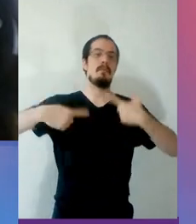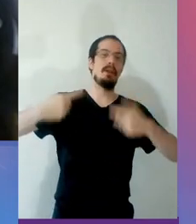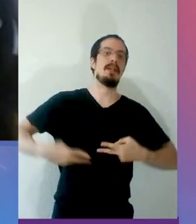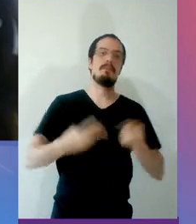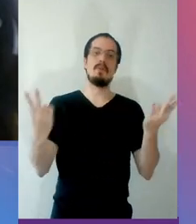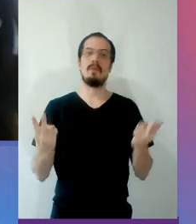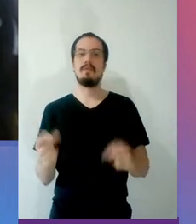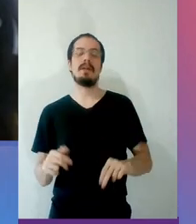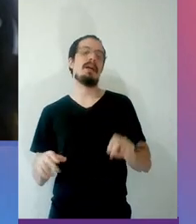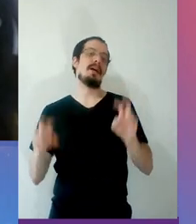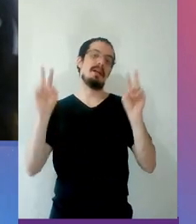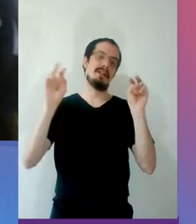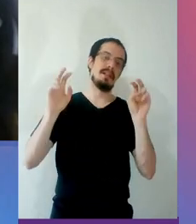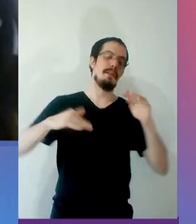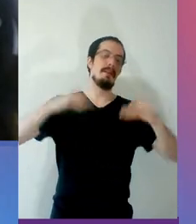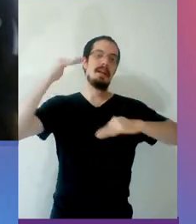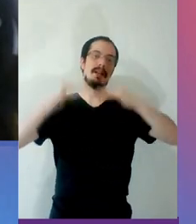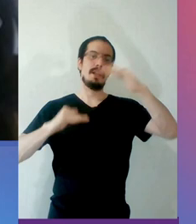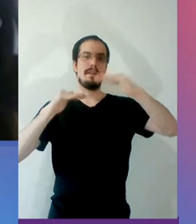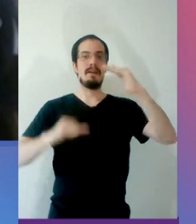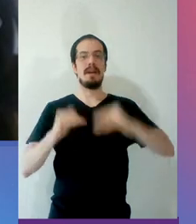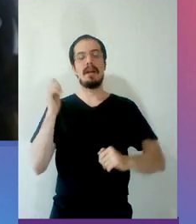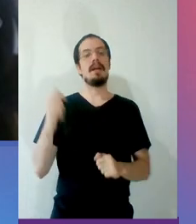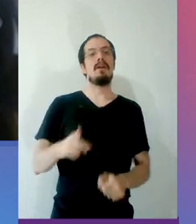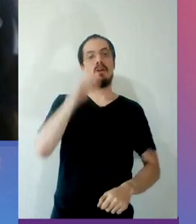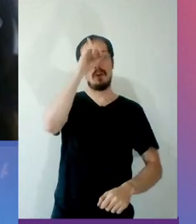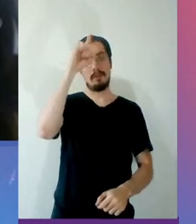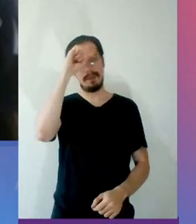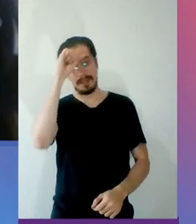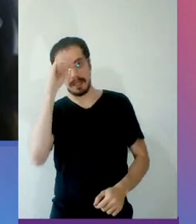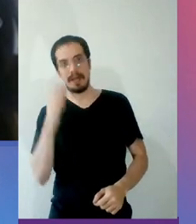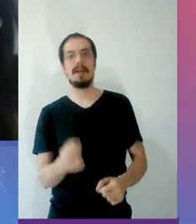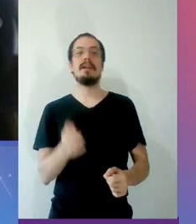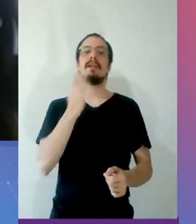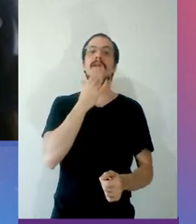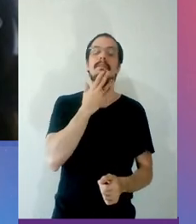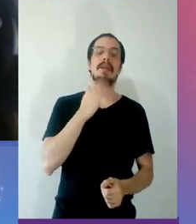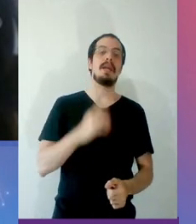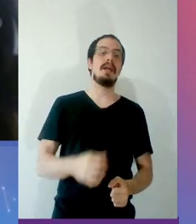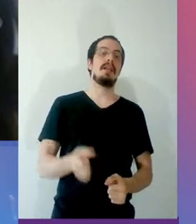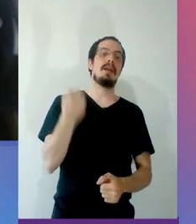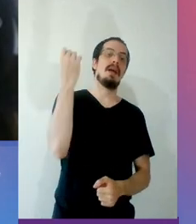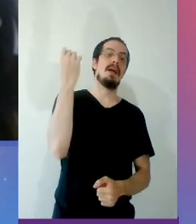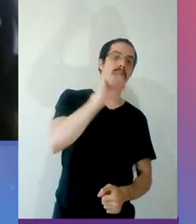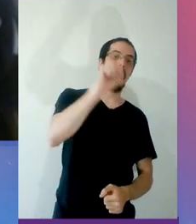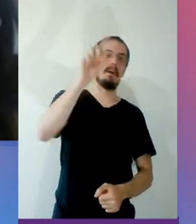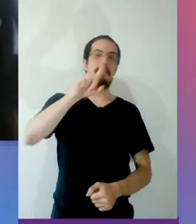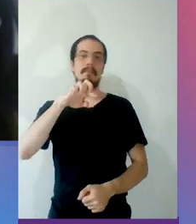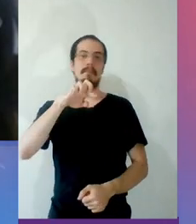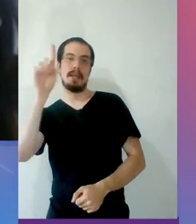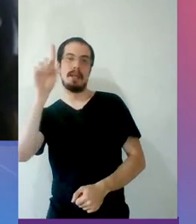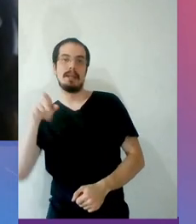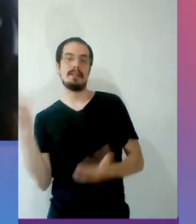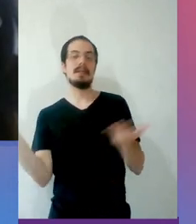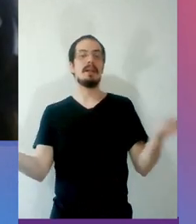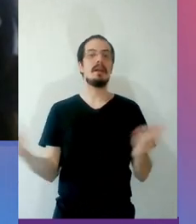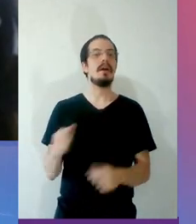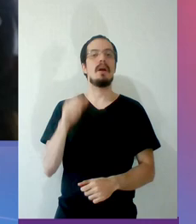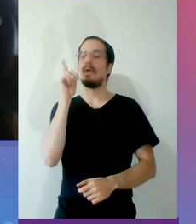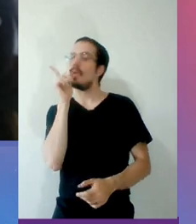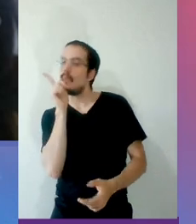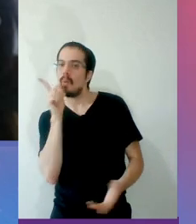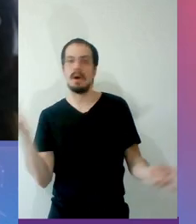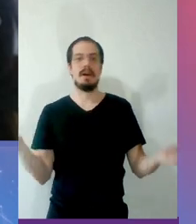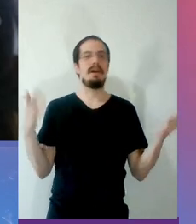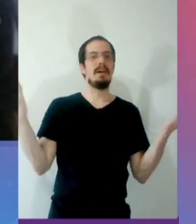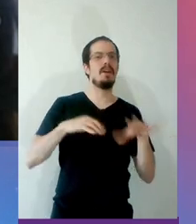nivel, desde los hospitales, ¿cierto?, desde la red de atención primaria, ¿ustedes visualizan que son necesarios